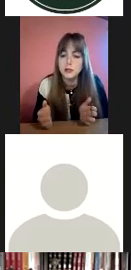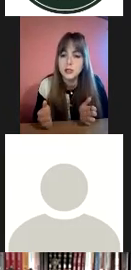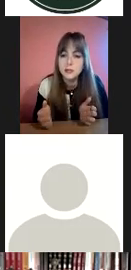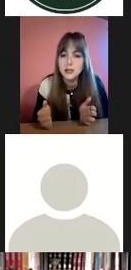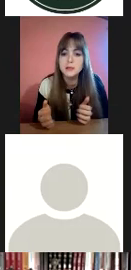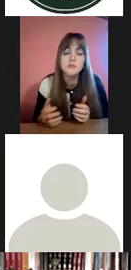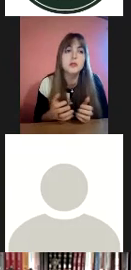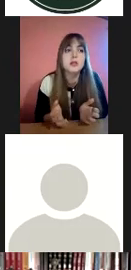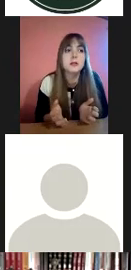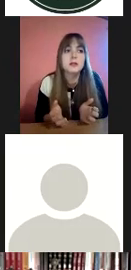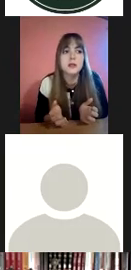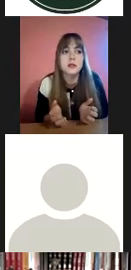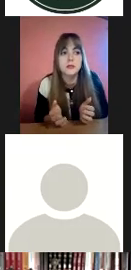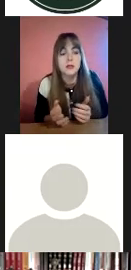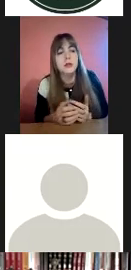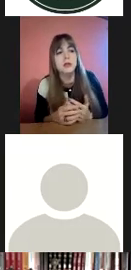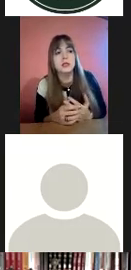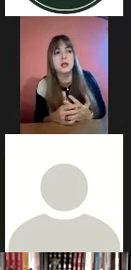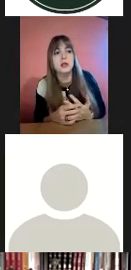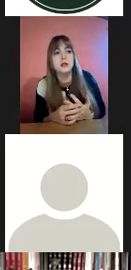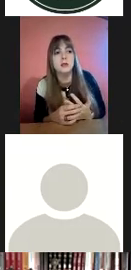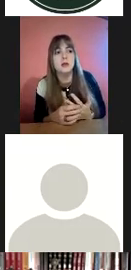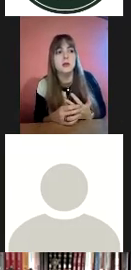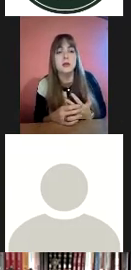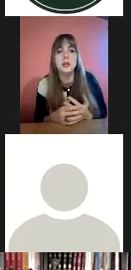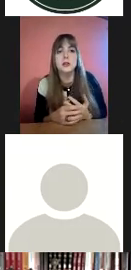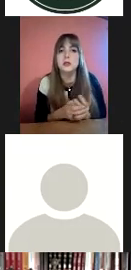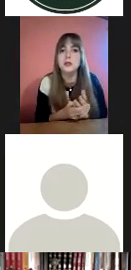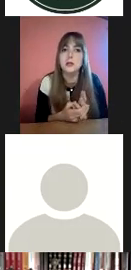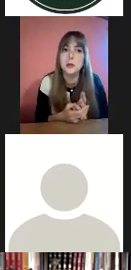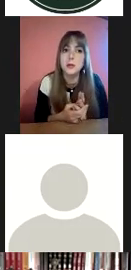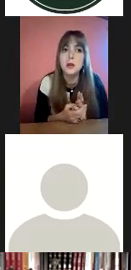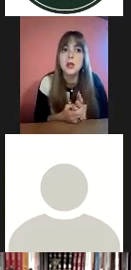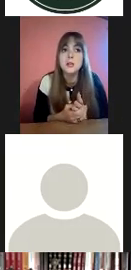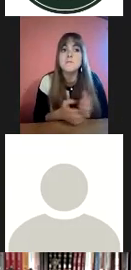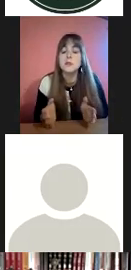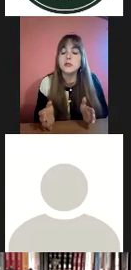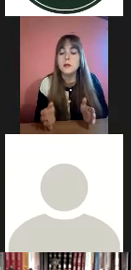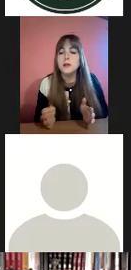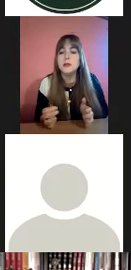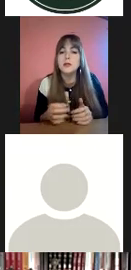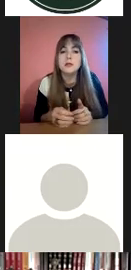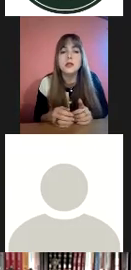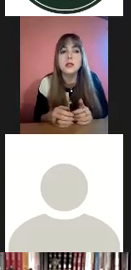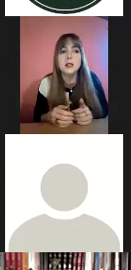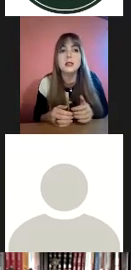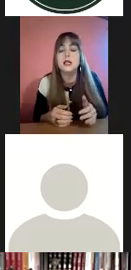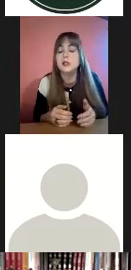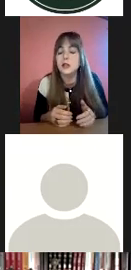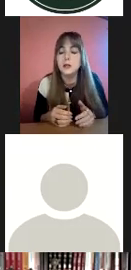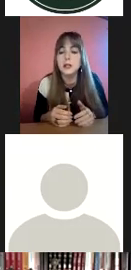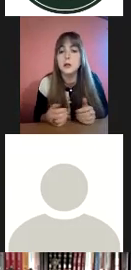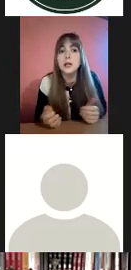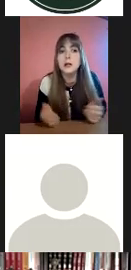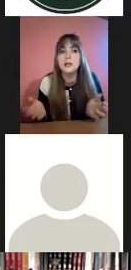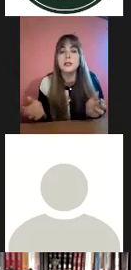qué son los animales, ¿no? Muchas veces, lo he visto en las charlas que hemos dado en los colegios, los chicos como que no saben o no entienden qué es el derecho